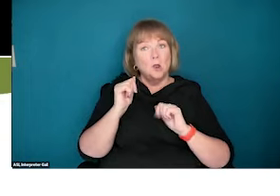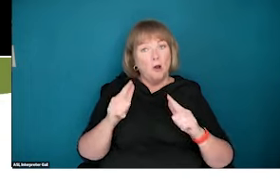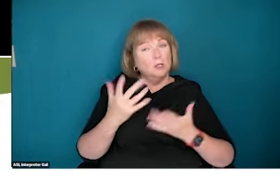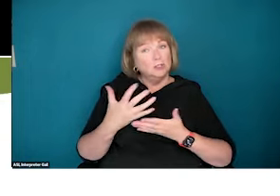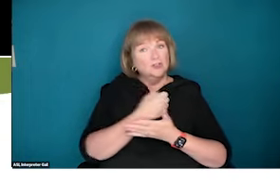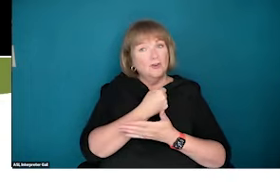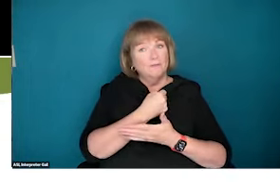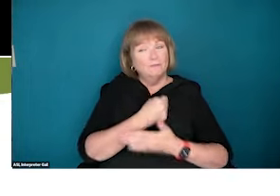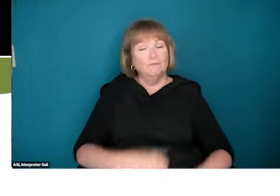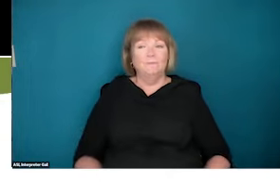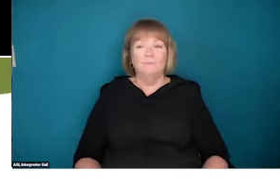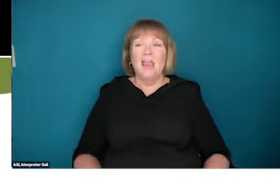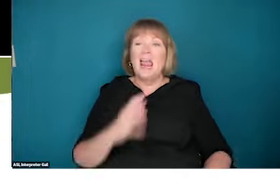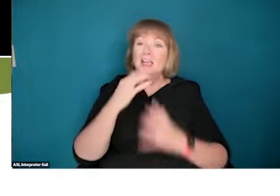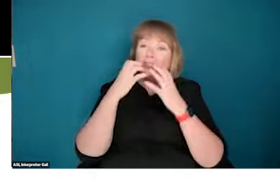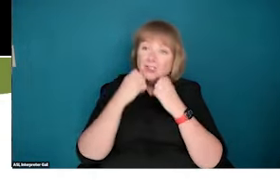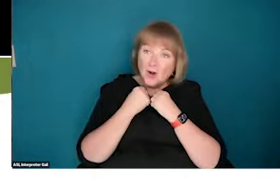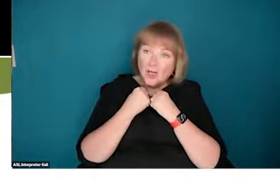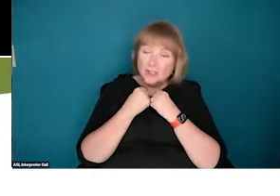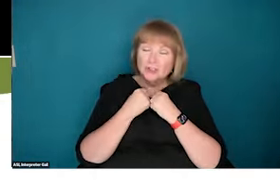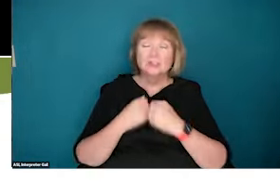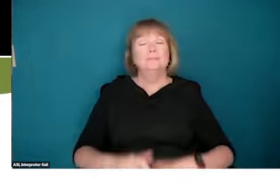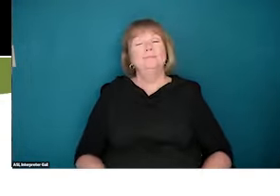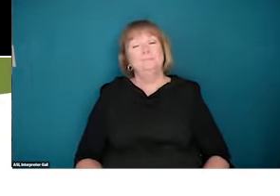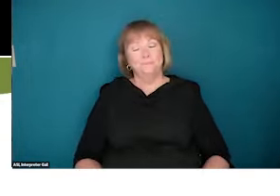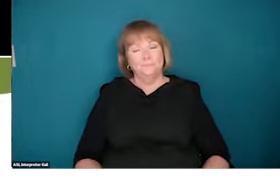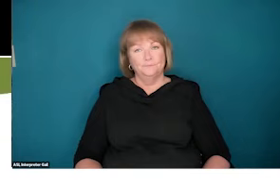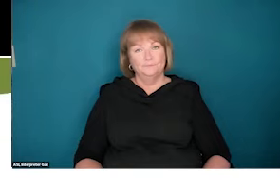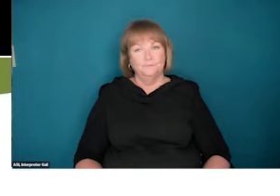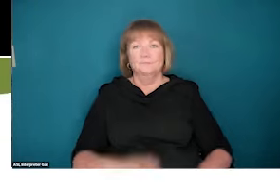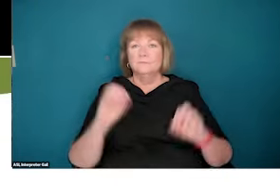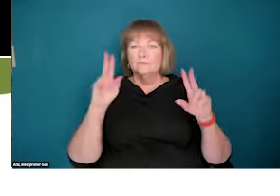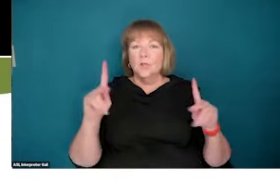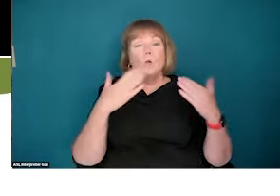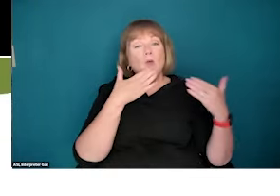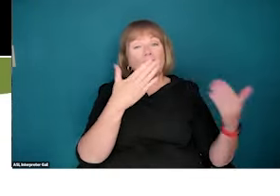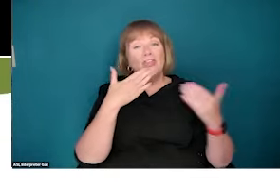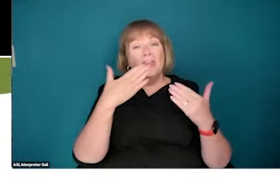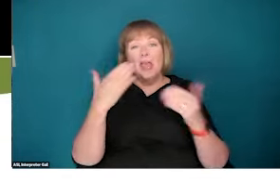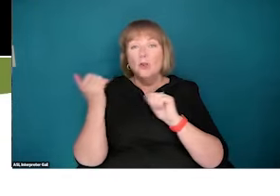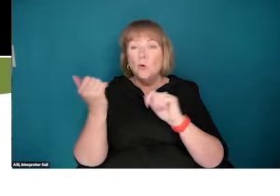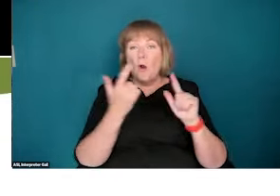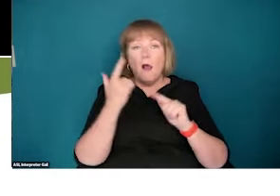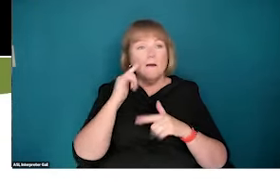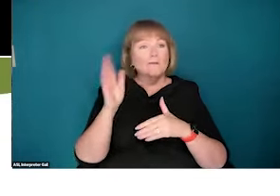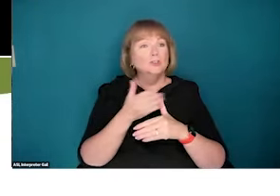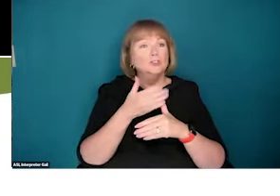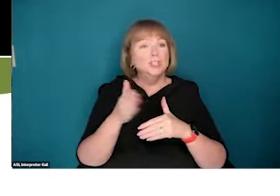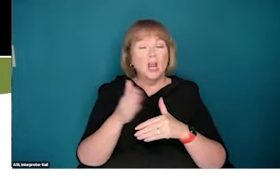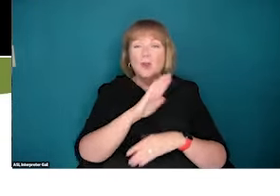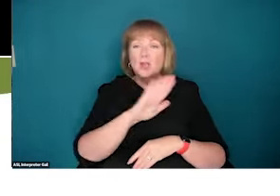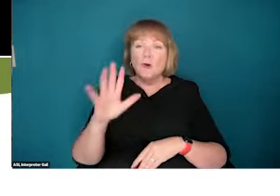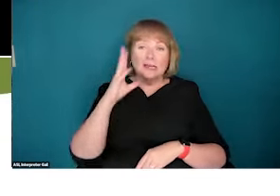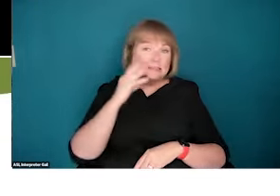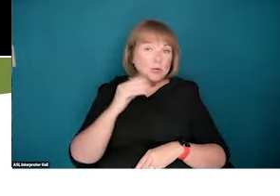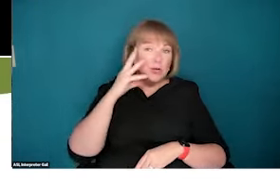de decisiones apoyada. ¿Hay alguna otra pregunta? Tenemos recursos como siempre. Nosotros